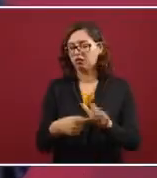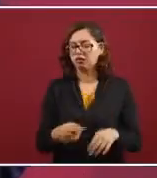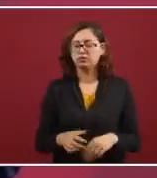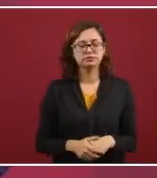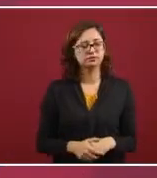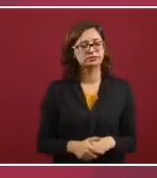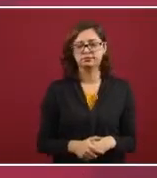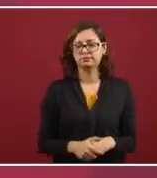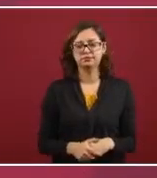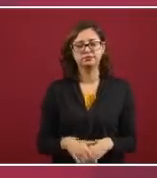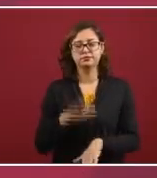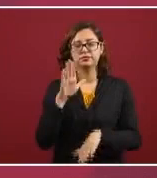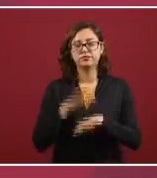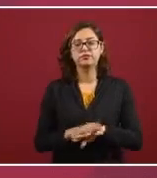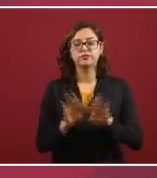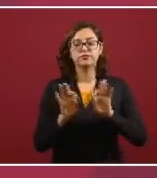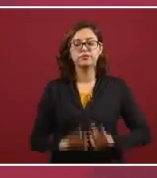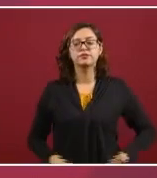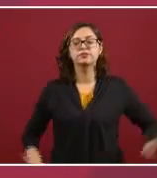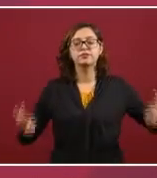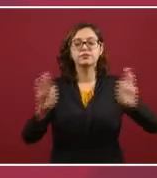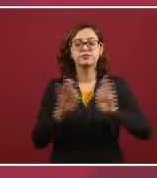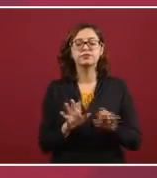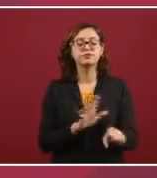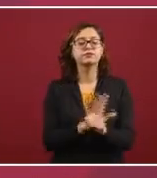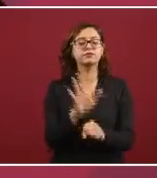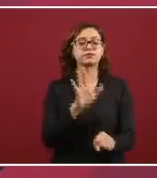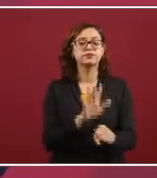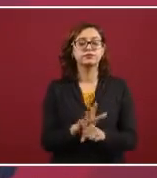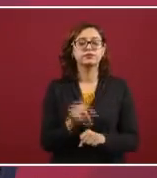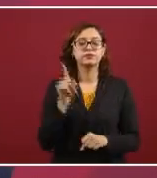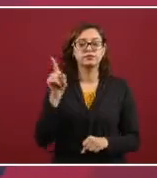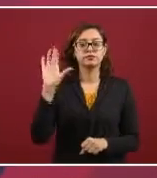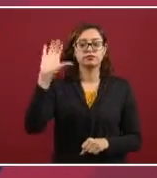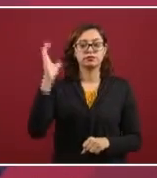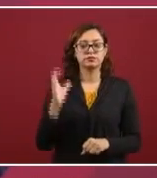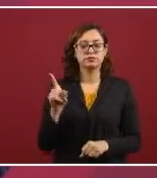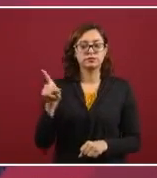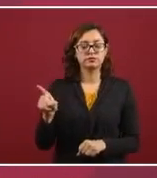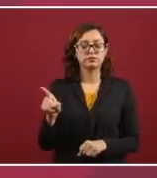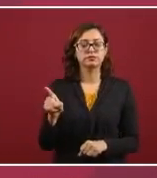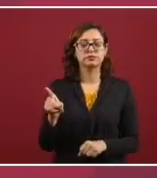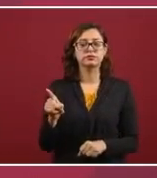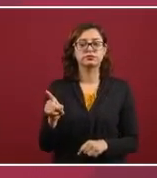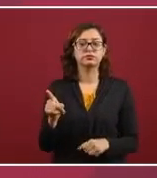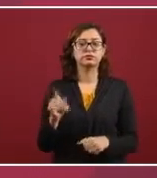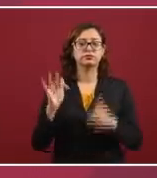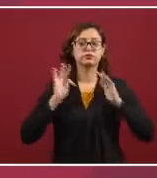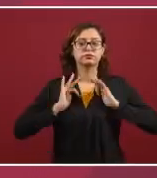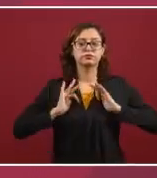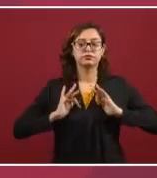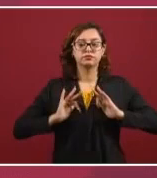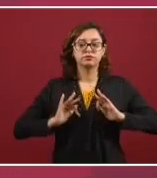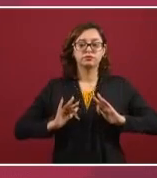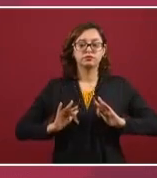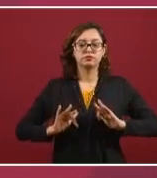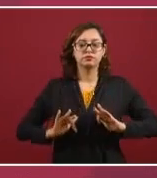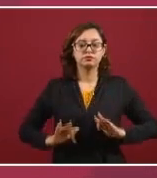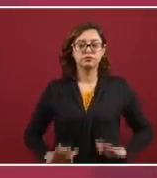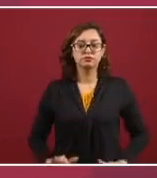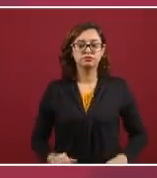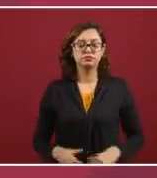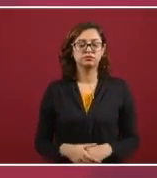Lo más importante es que en Culiacán hay normalidad.